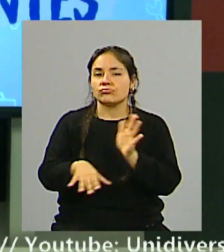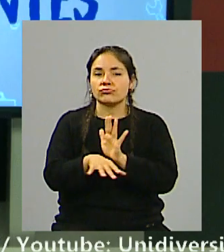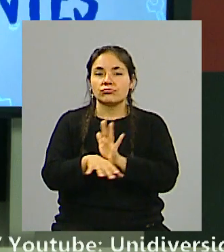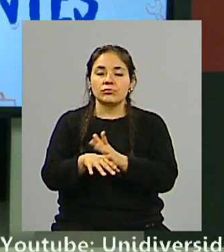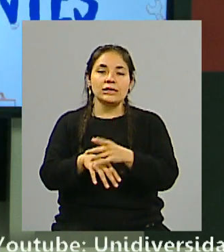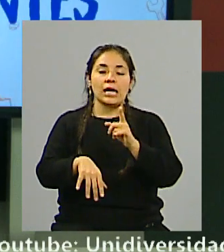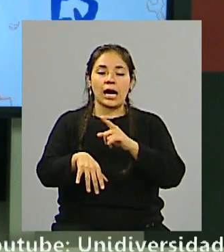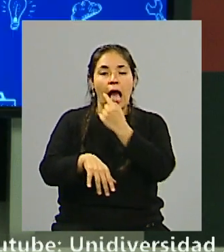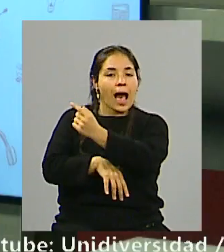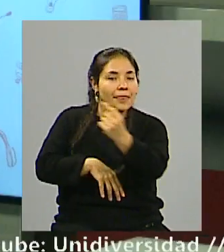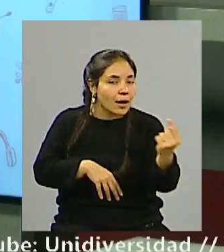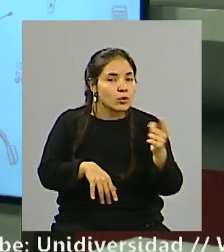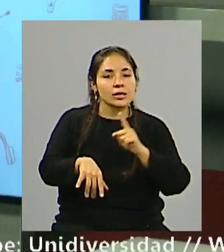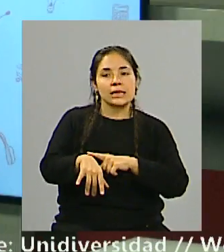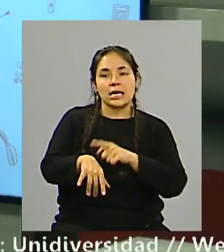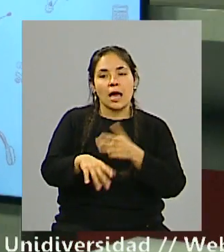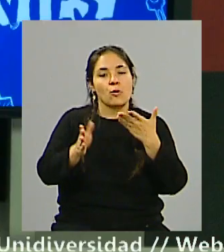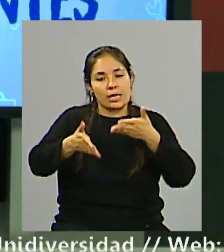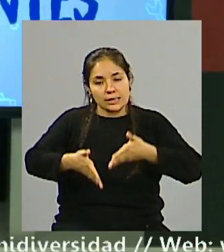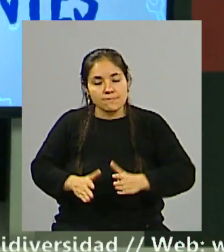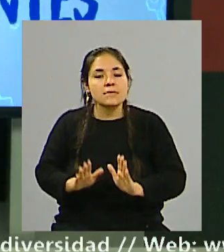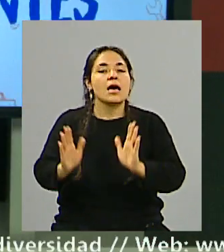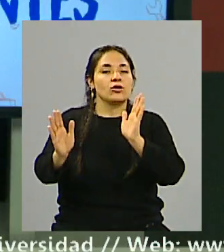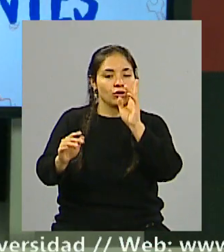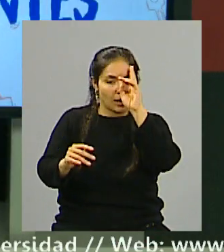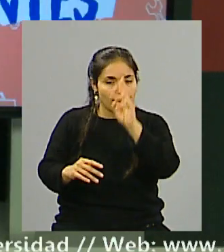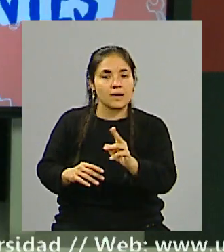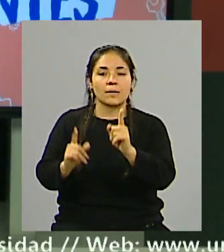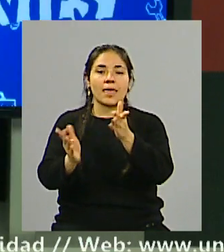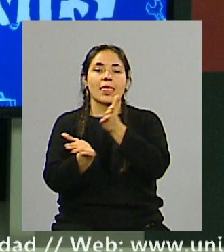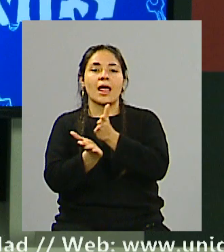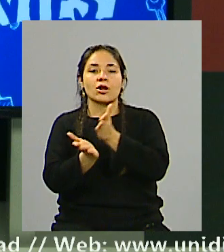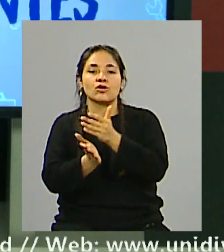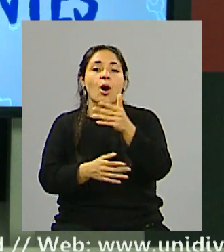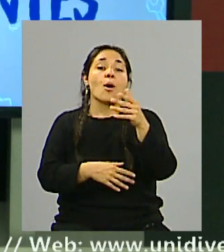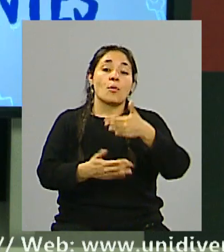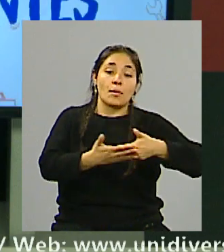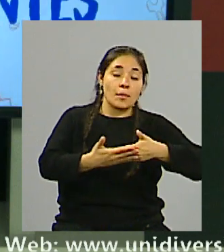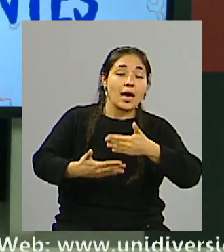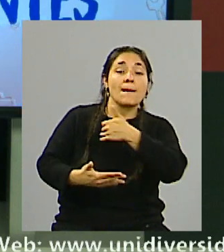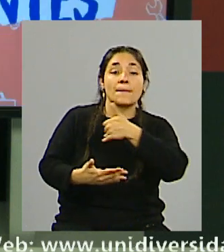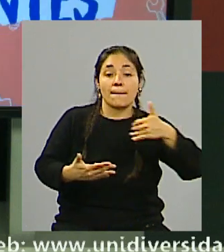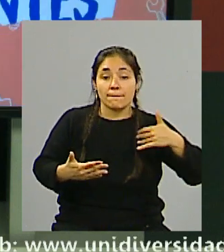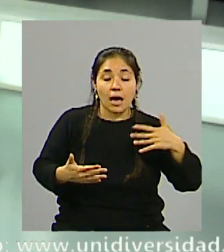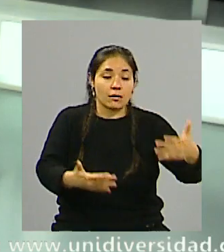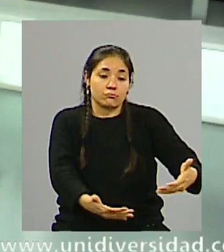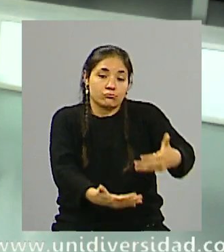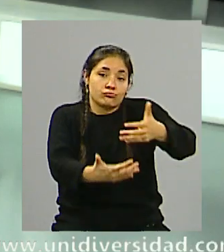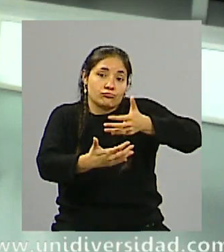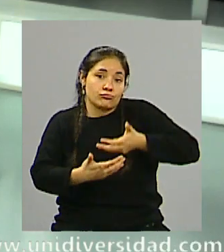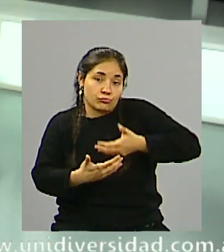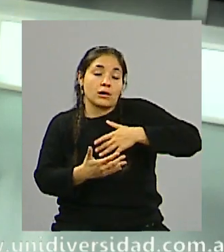cada persona, el tiempo de cada bebé al nacer, el derecho de bebé y mamá a encontrarse luego de nacer. Entonces, bueno, son todos